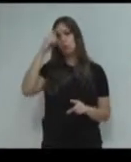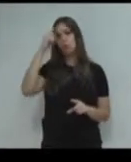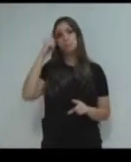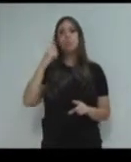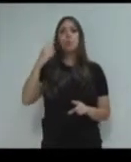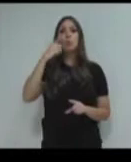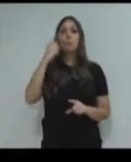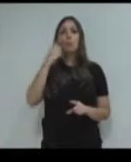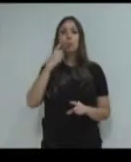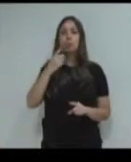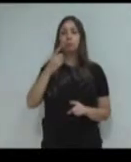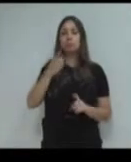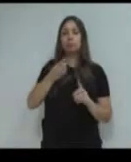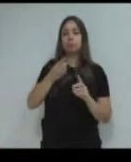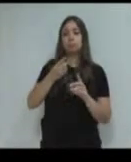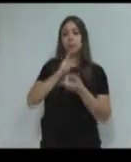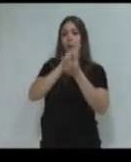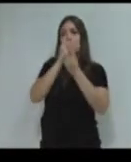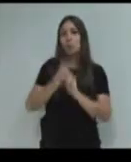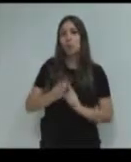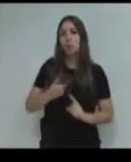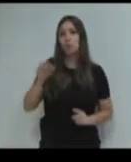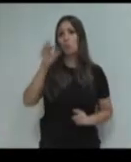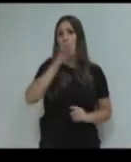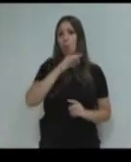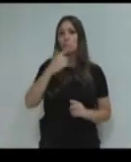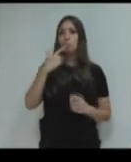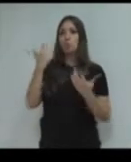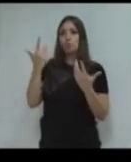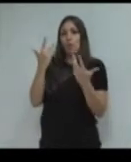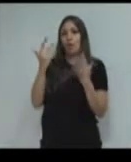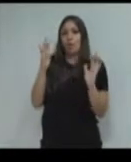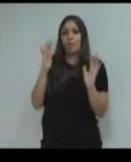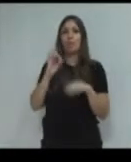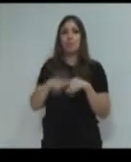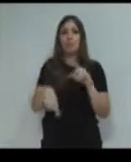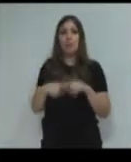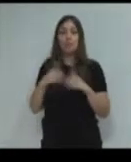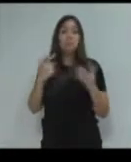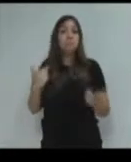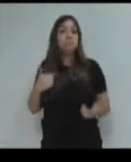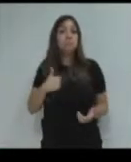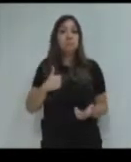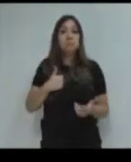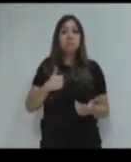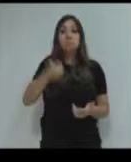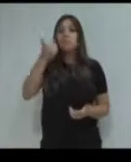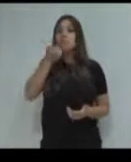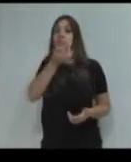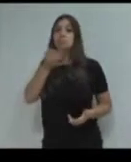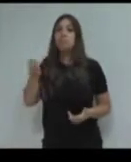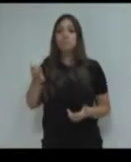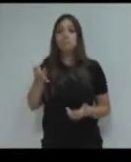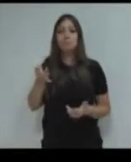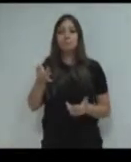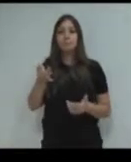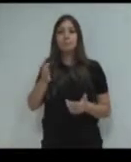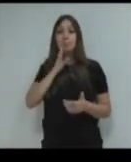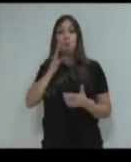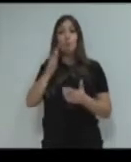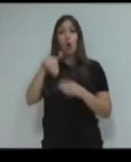son tendencias o sugerencias que pueda aportar. Entonces yo creo que lo mejor es darlo en una forma que